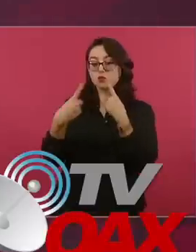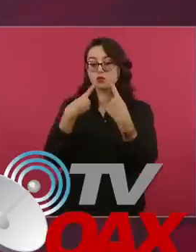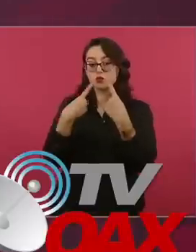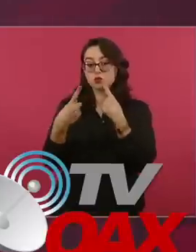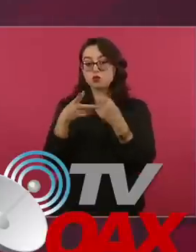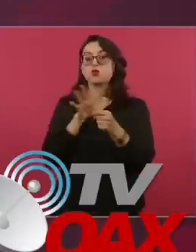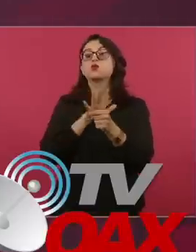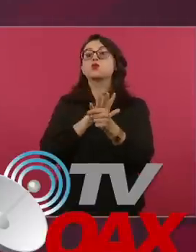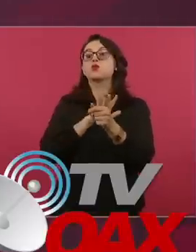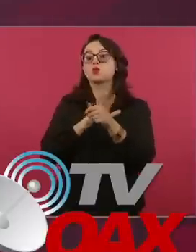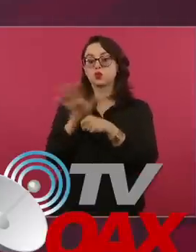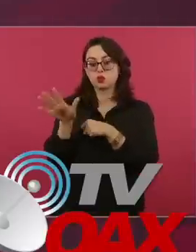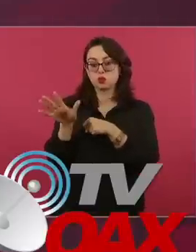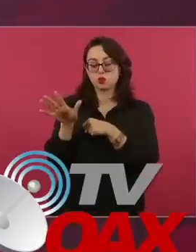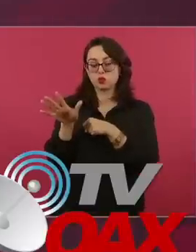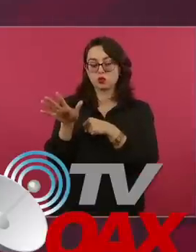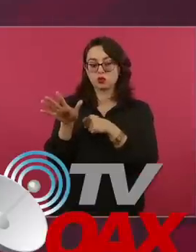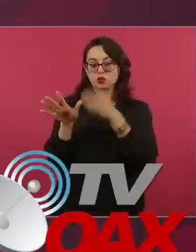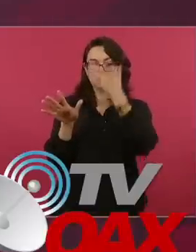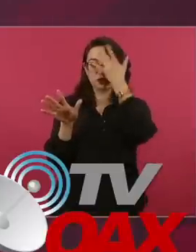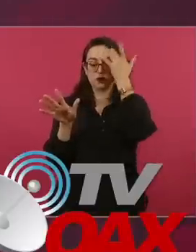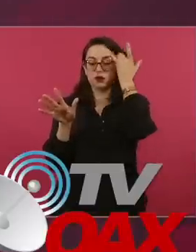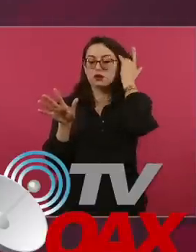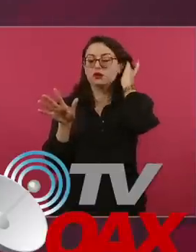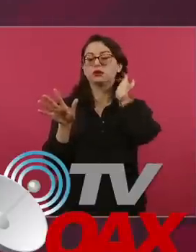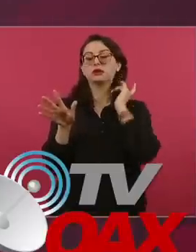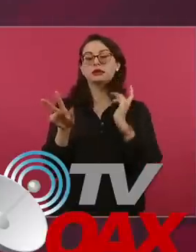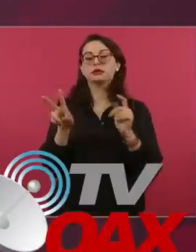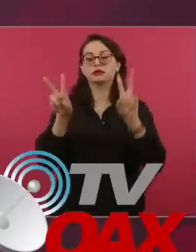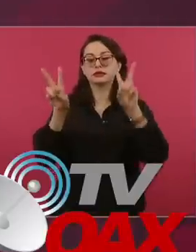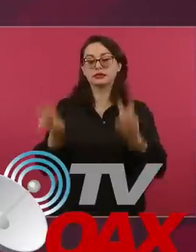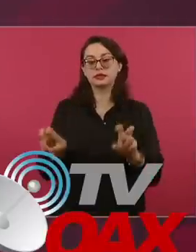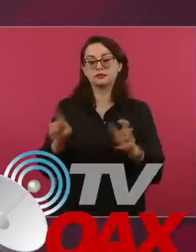enfrentar el problema del narcotráfico